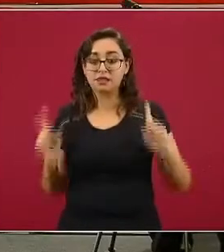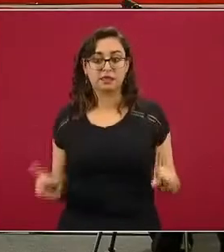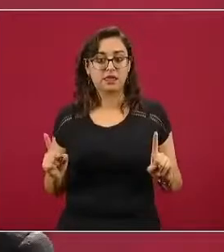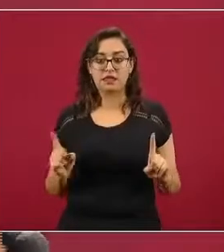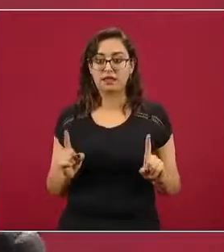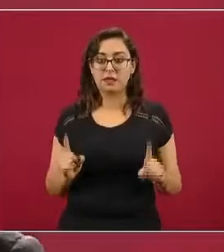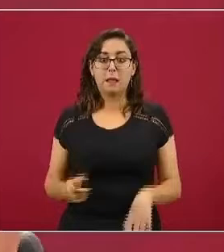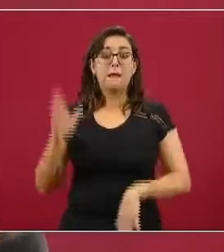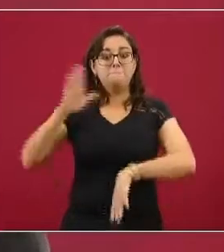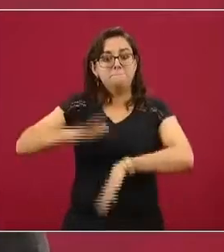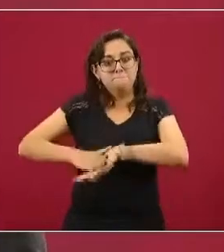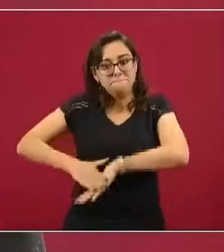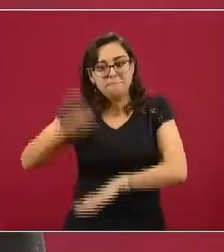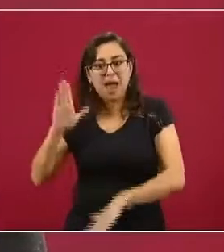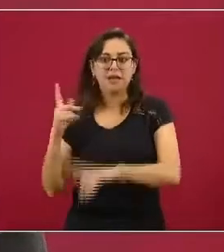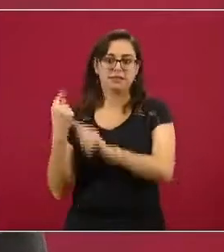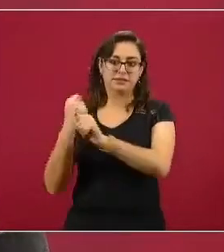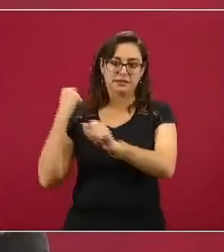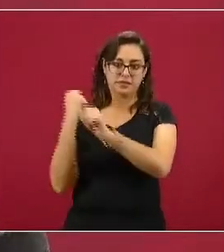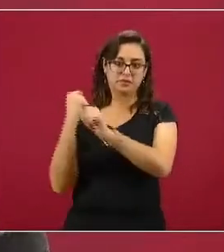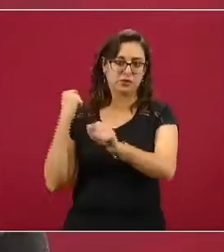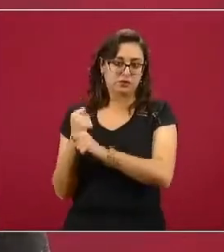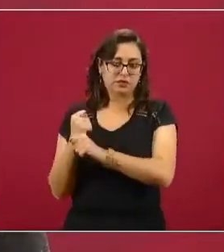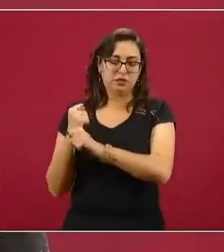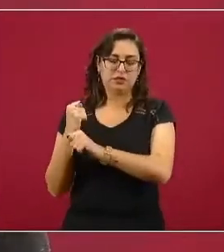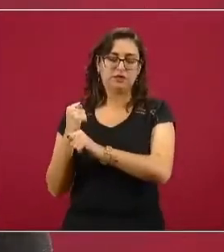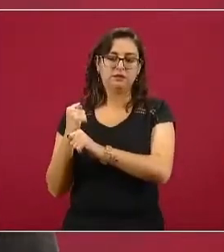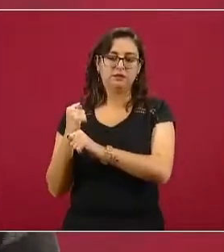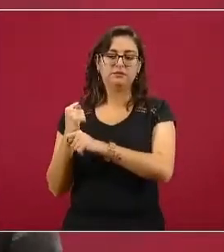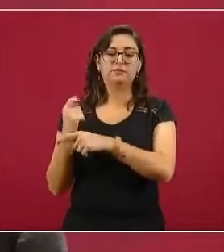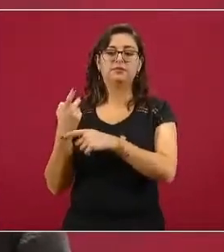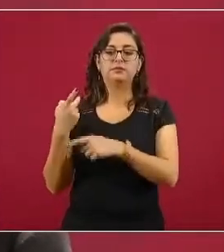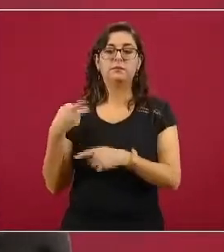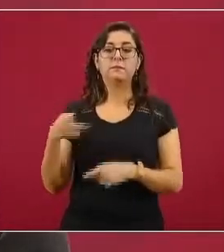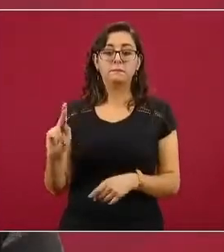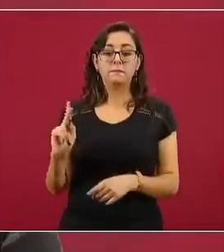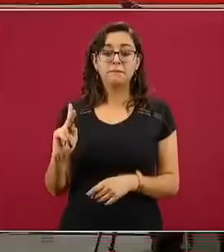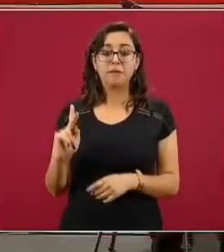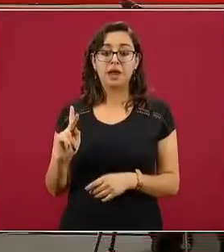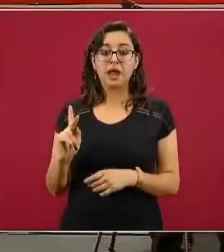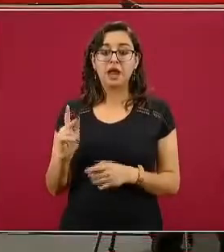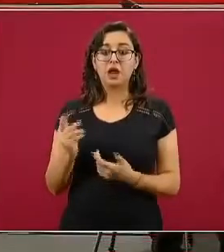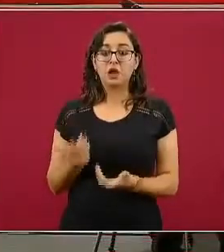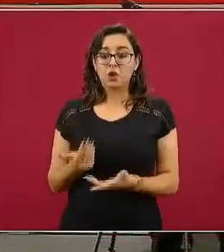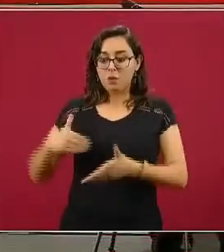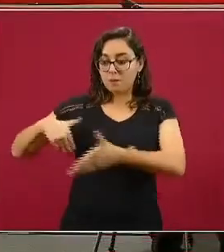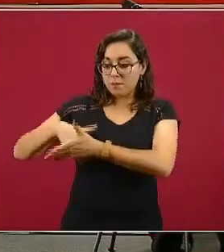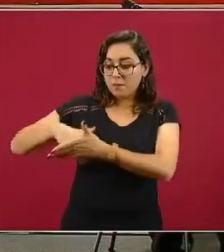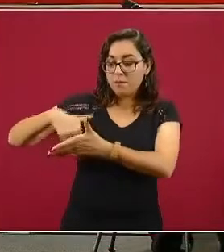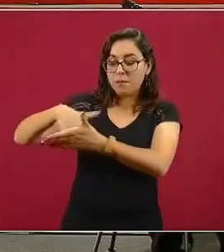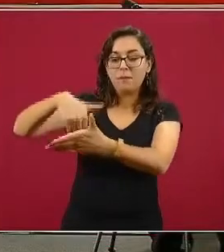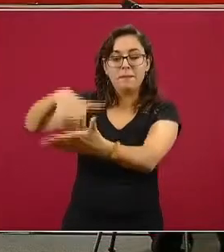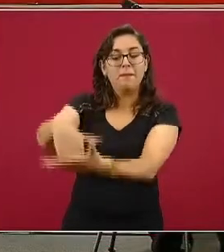contrario. Fue aumentar la oferta de transporte público, pero disminuir los puntos de